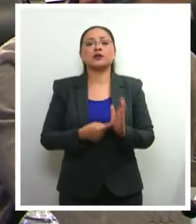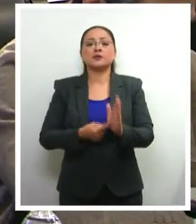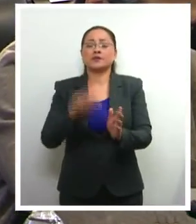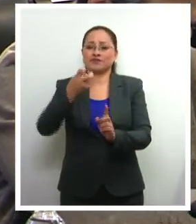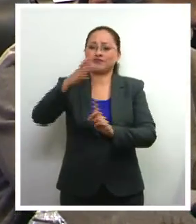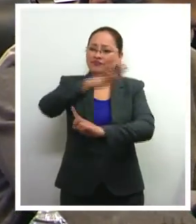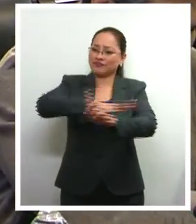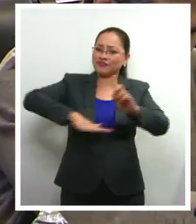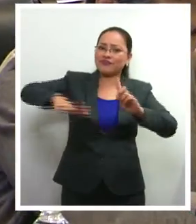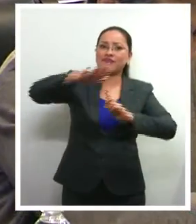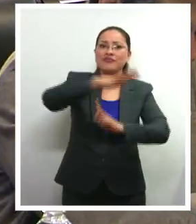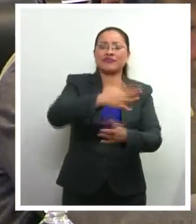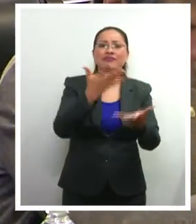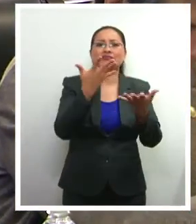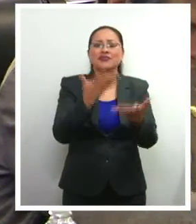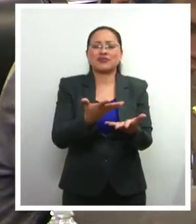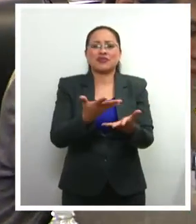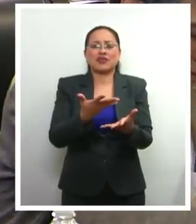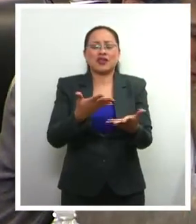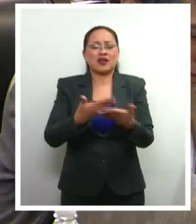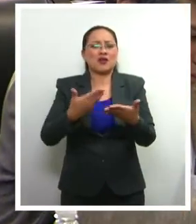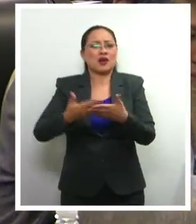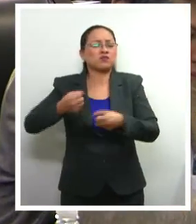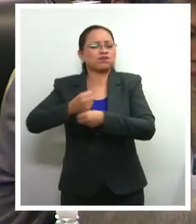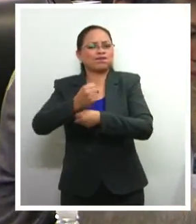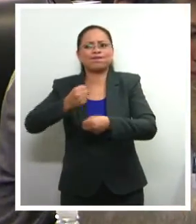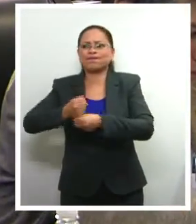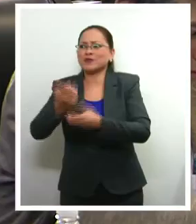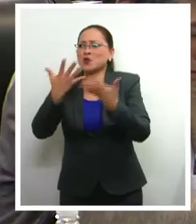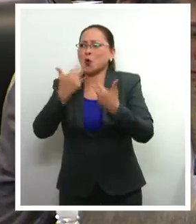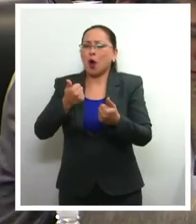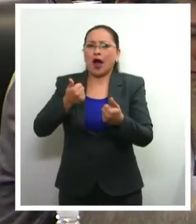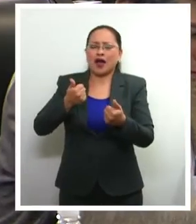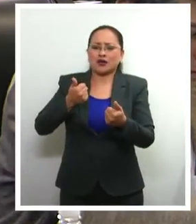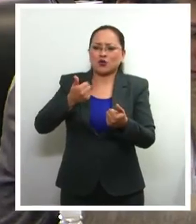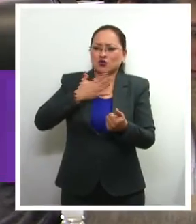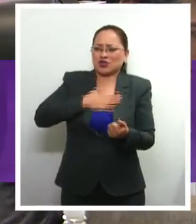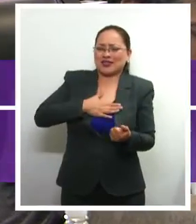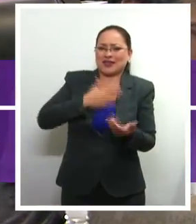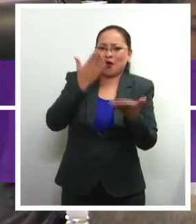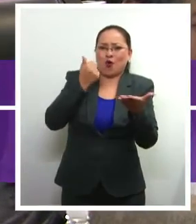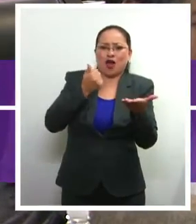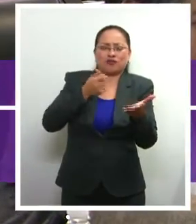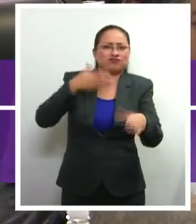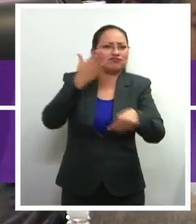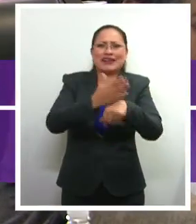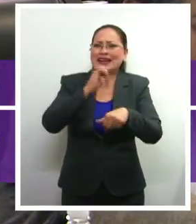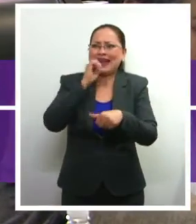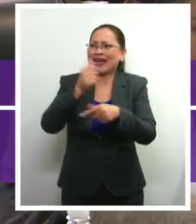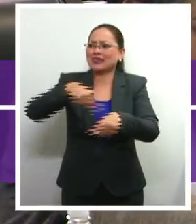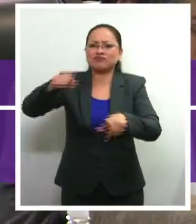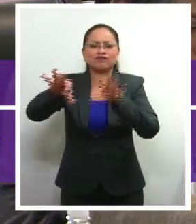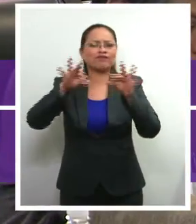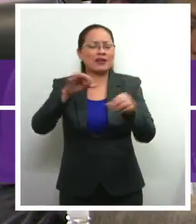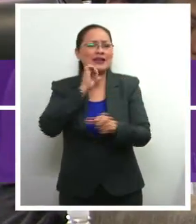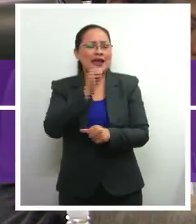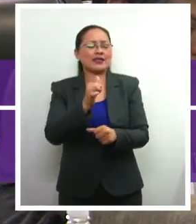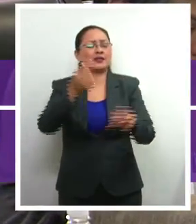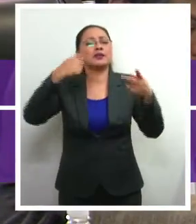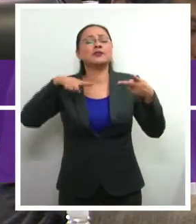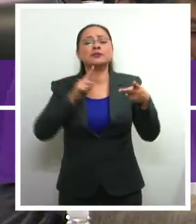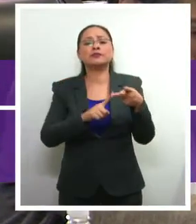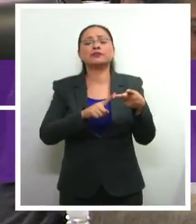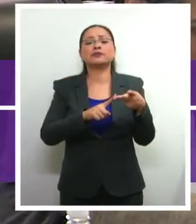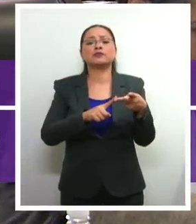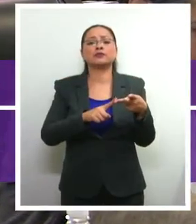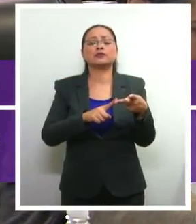de violencia que está prevaleciendo y la falta de justicia. Y el segundo tema que quería poner sobre la